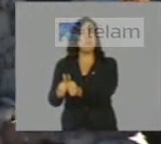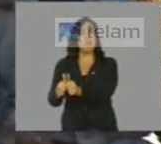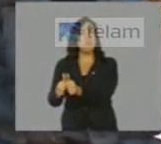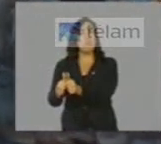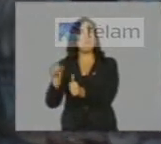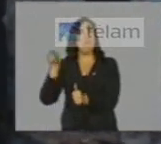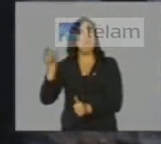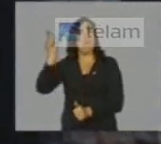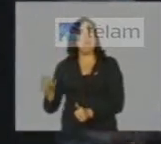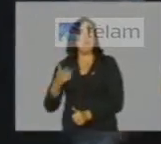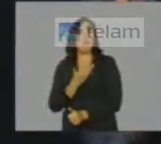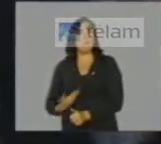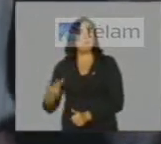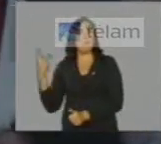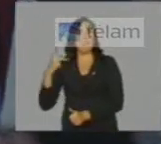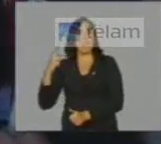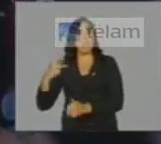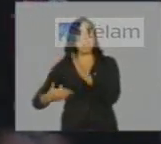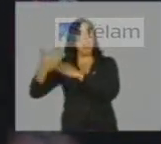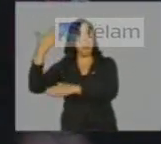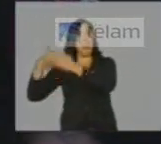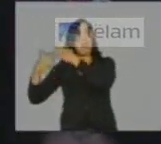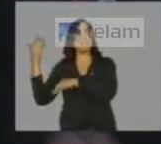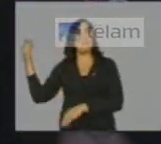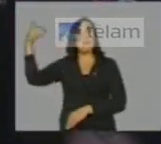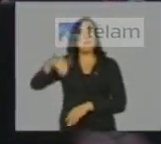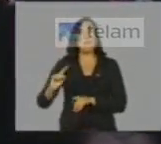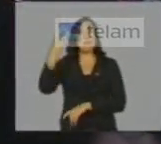como presidente de la Nación, venir a Rosario. También